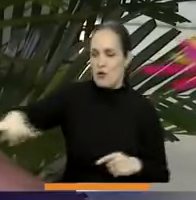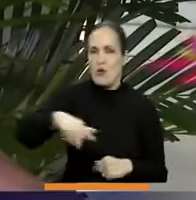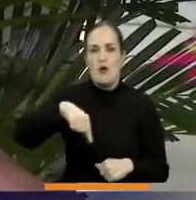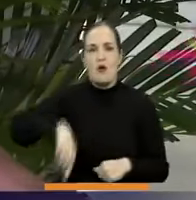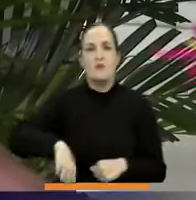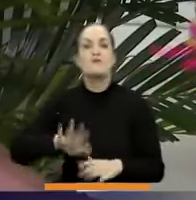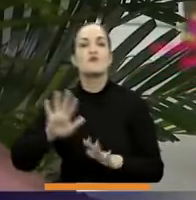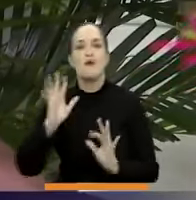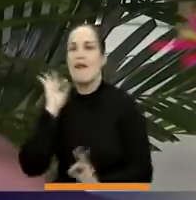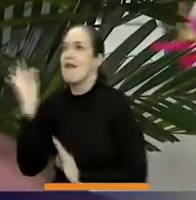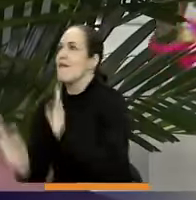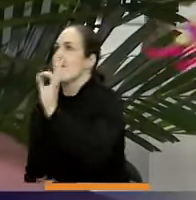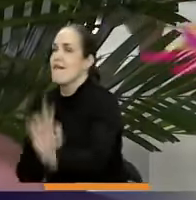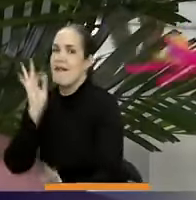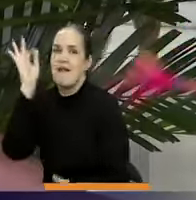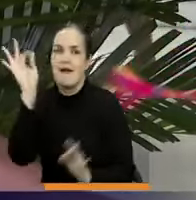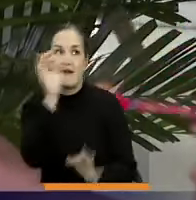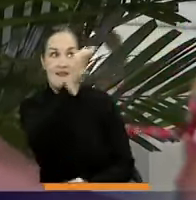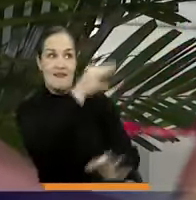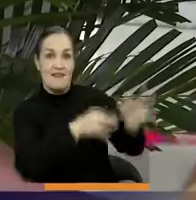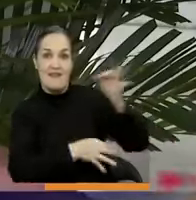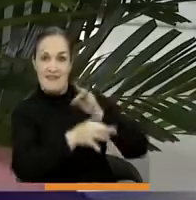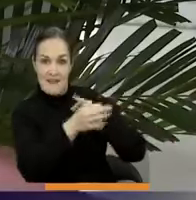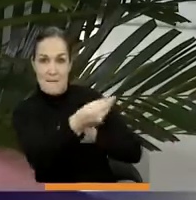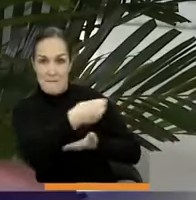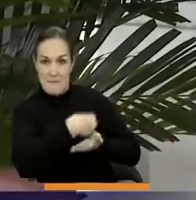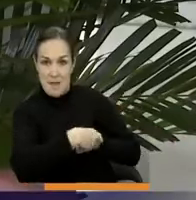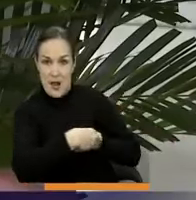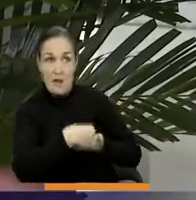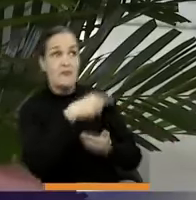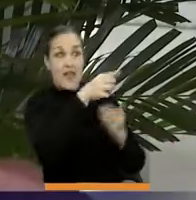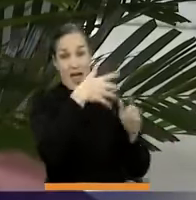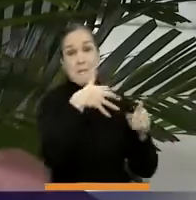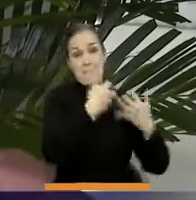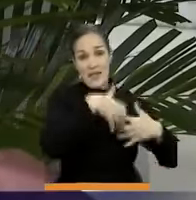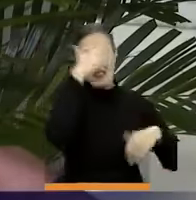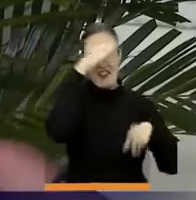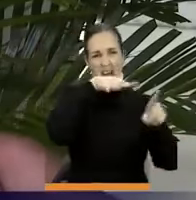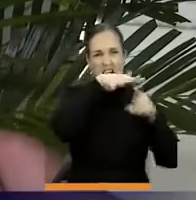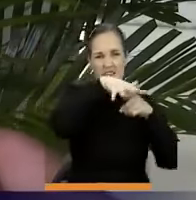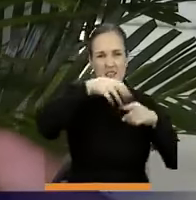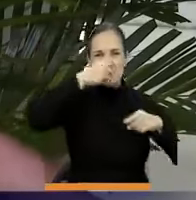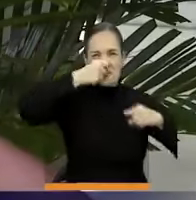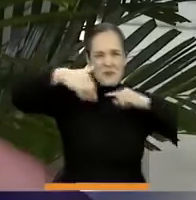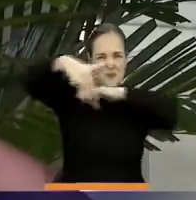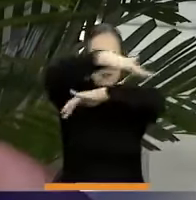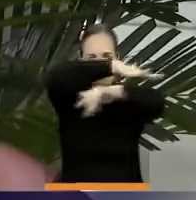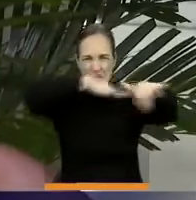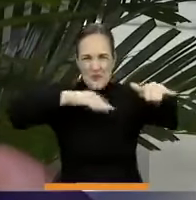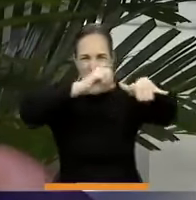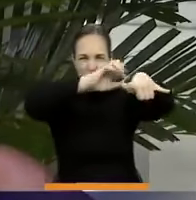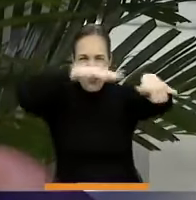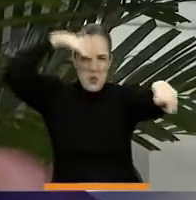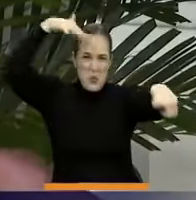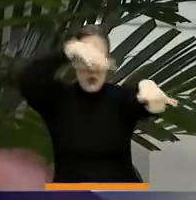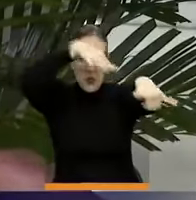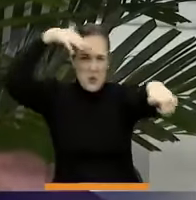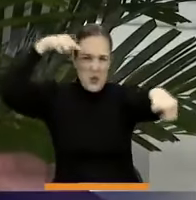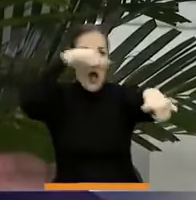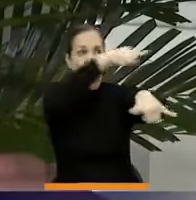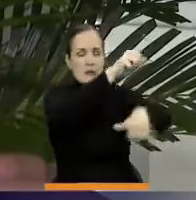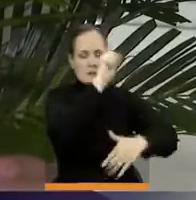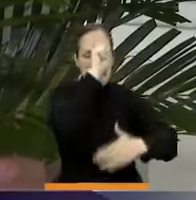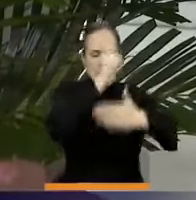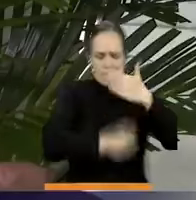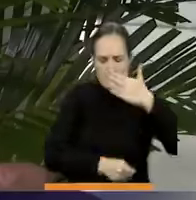y creo que como empresas que han afectado tanto al medio ambiente en el aire, pues son las que más han sido como